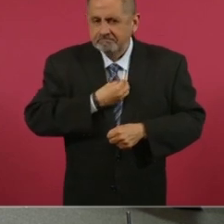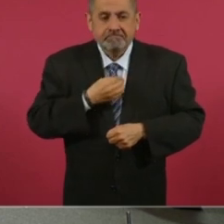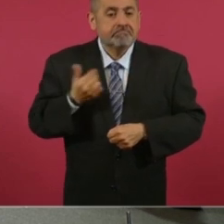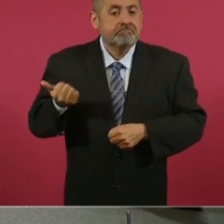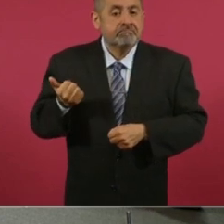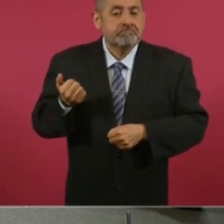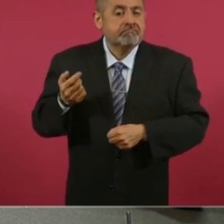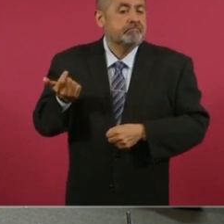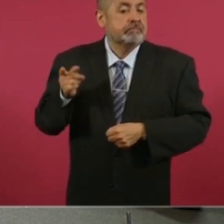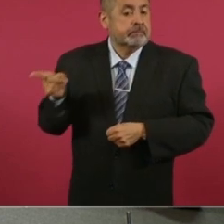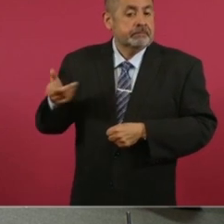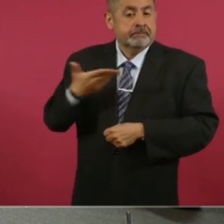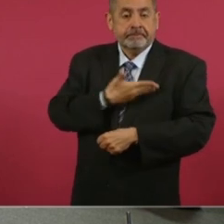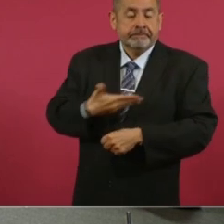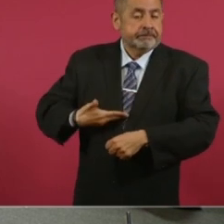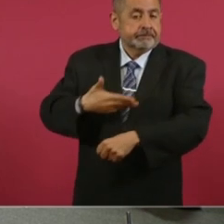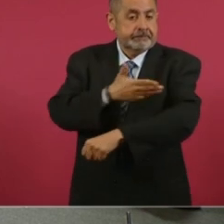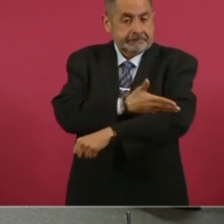nunca.